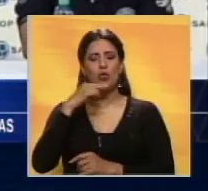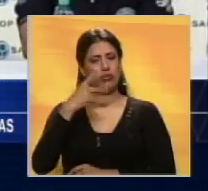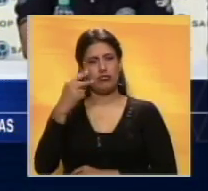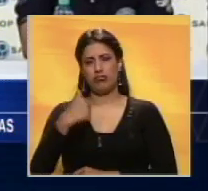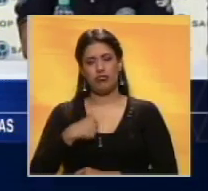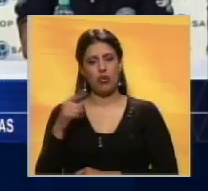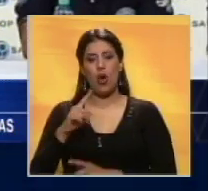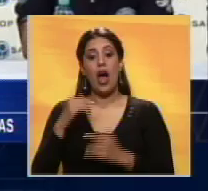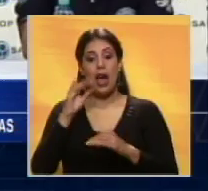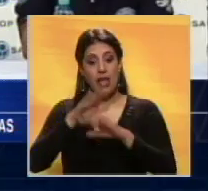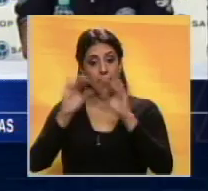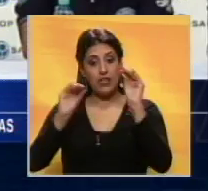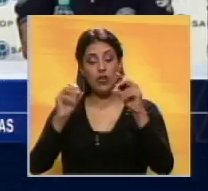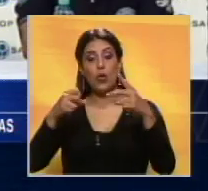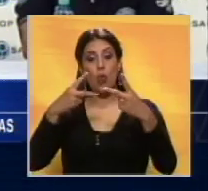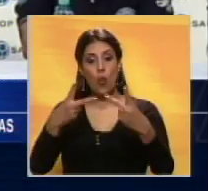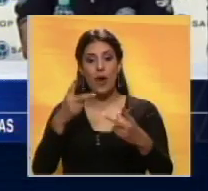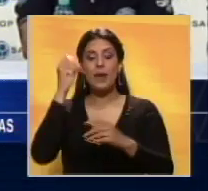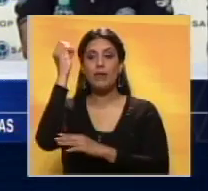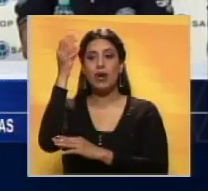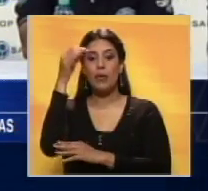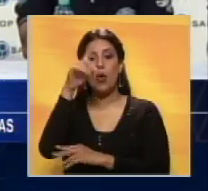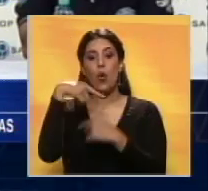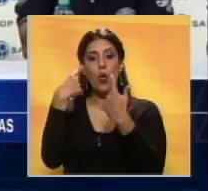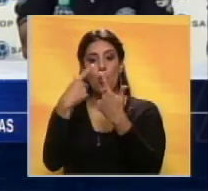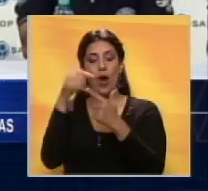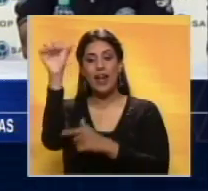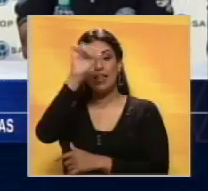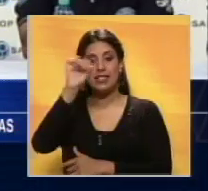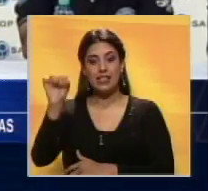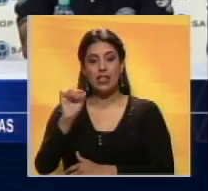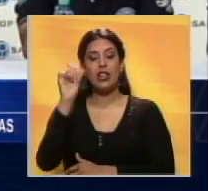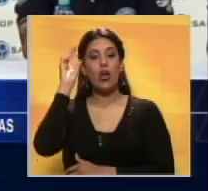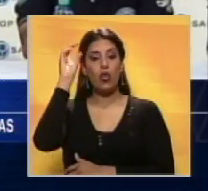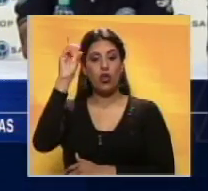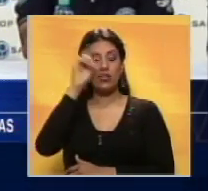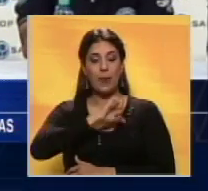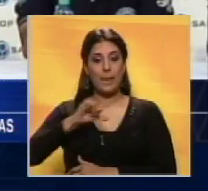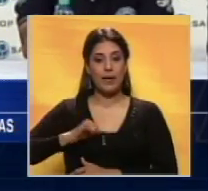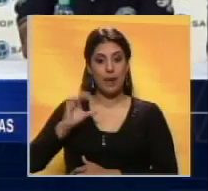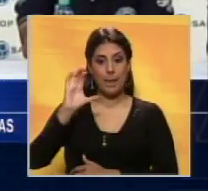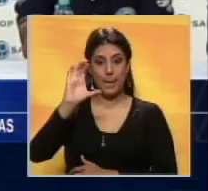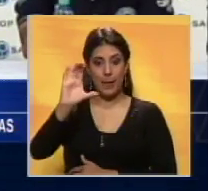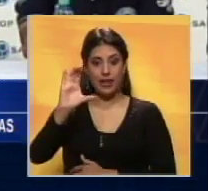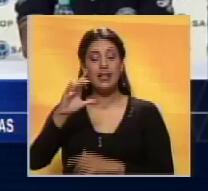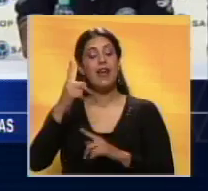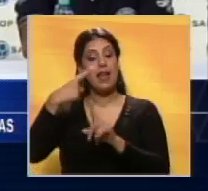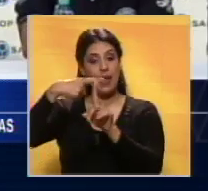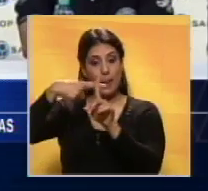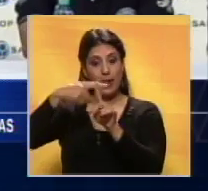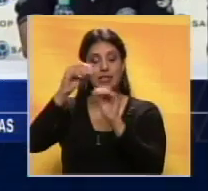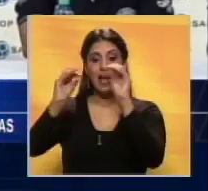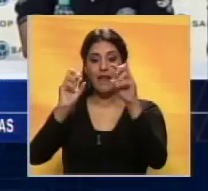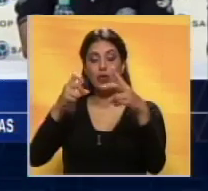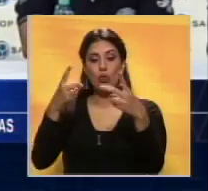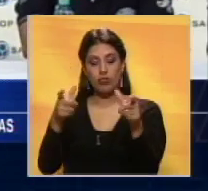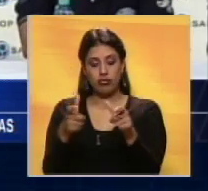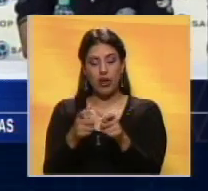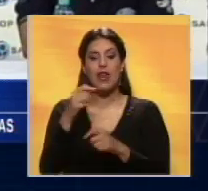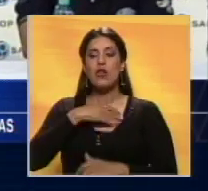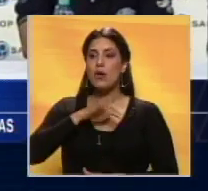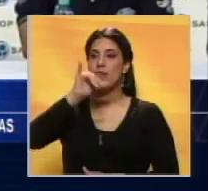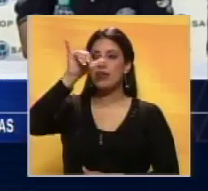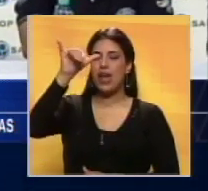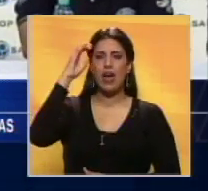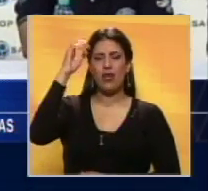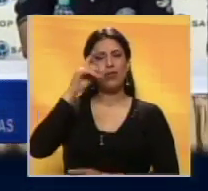octubre. Así lo manifestó durante su intervención en la sede del Sindicato de Docentes Privados del país. Además, anunció la reducción de su